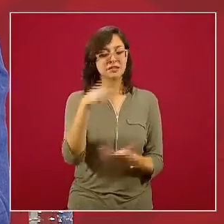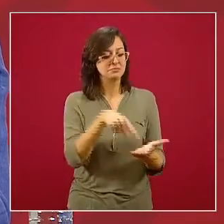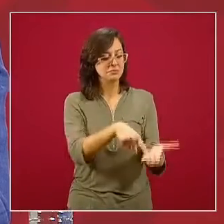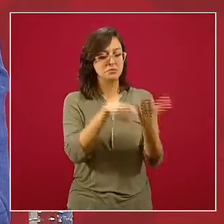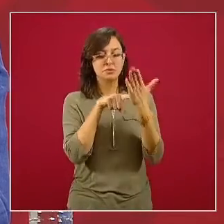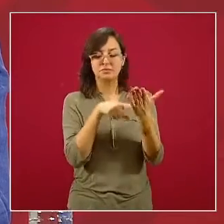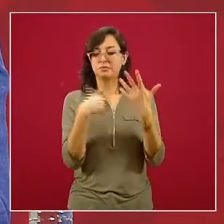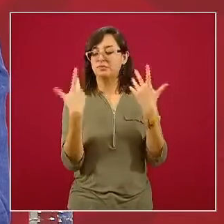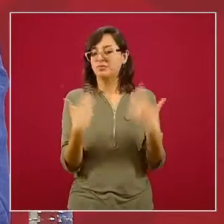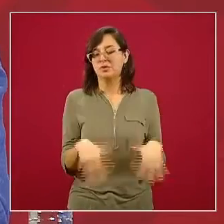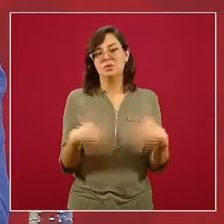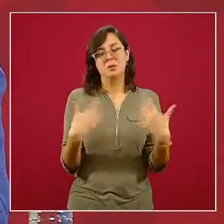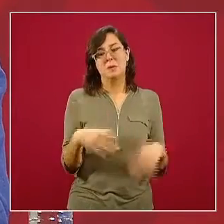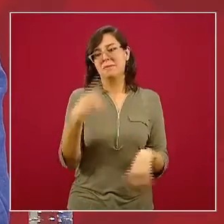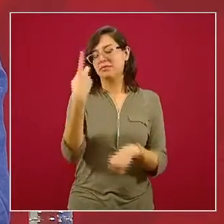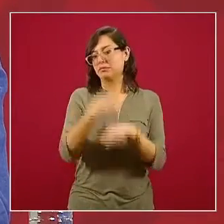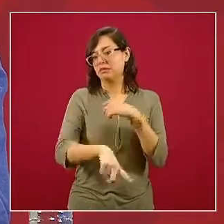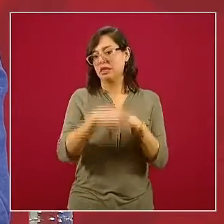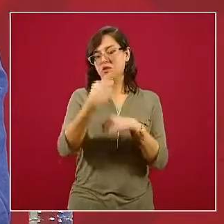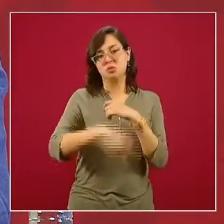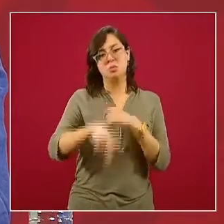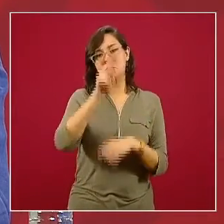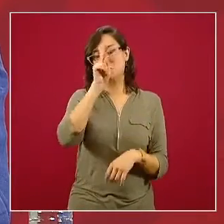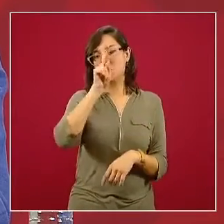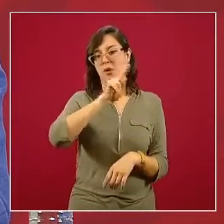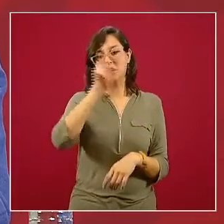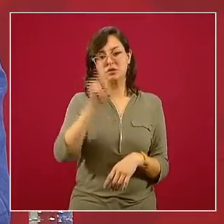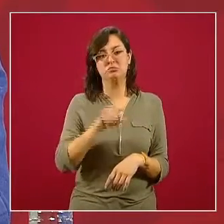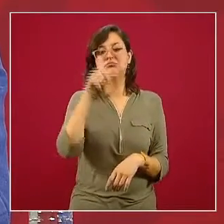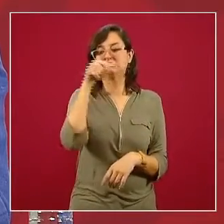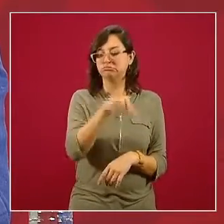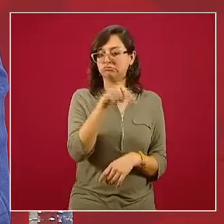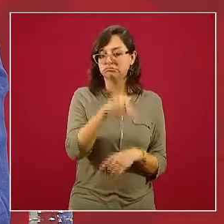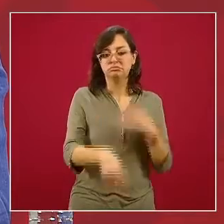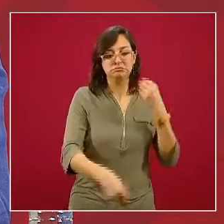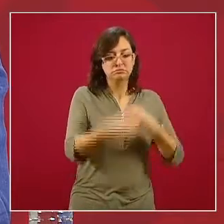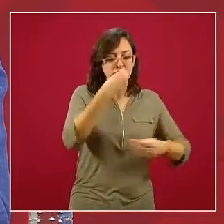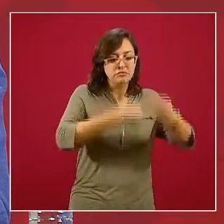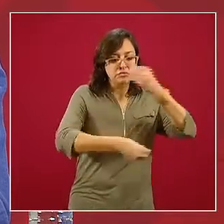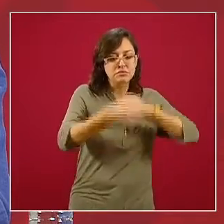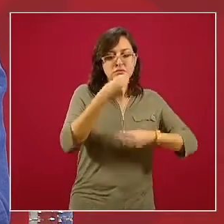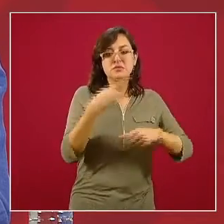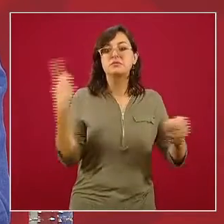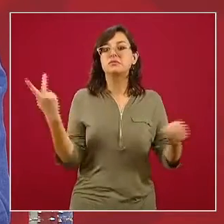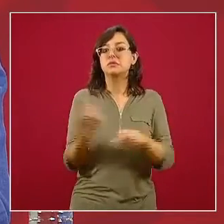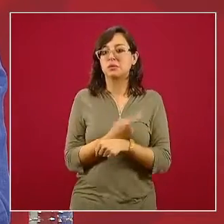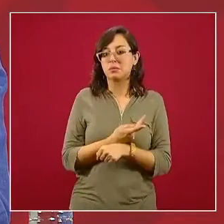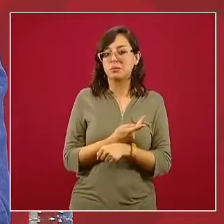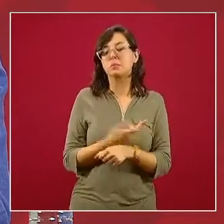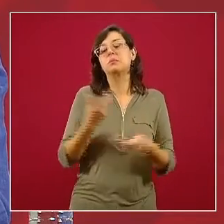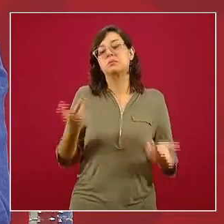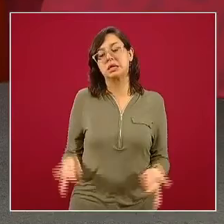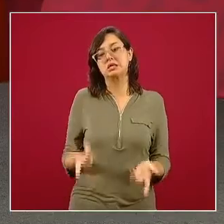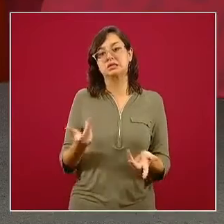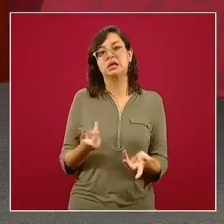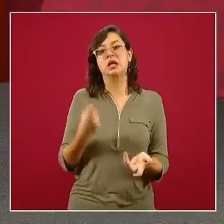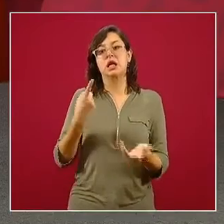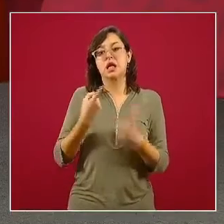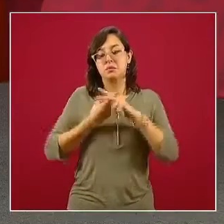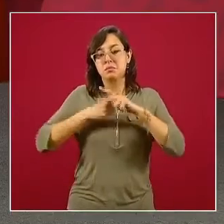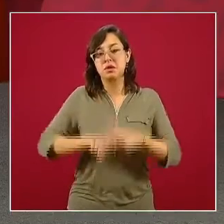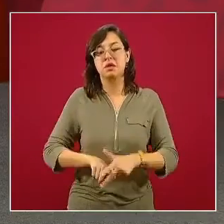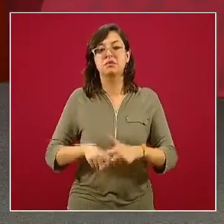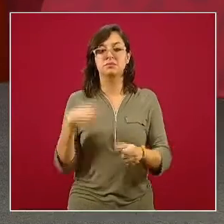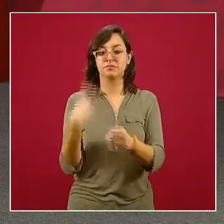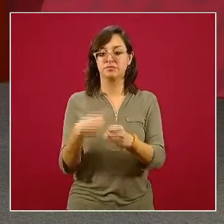muy robusta, muy consistente en demostrar que son el motor de la epidemia de enfermedades crónicas en México. La